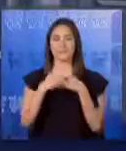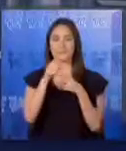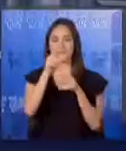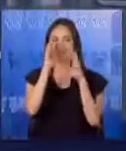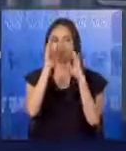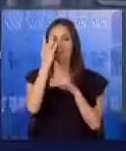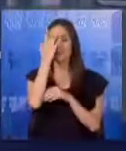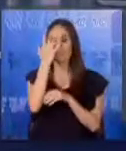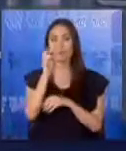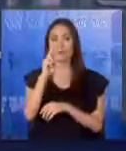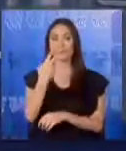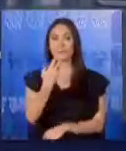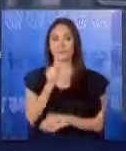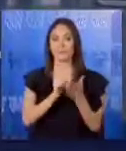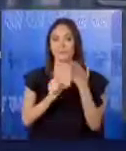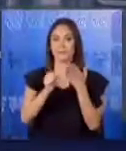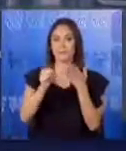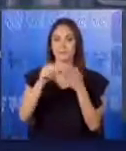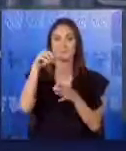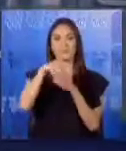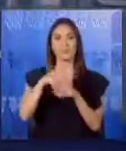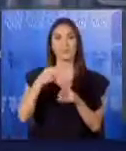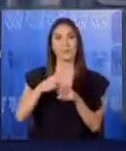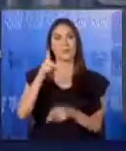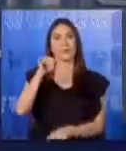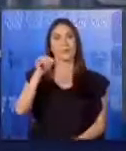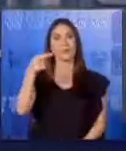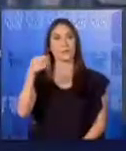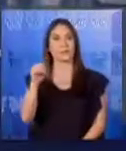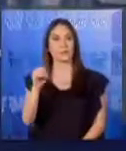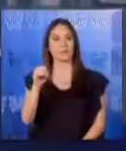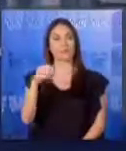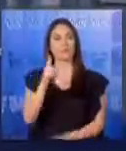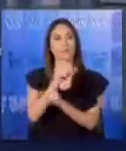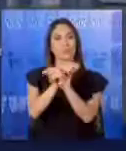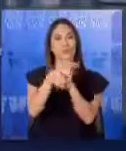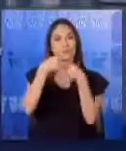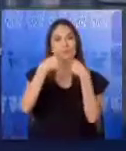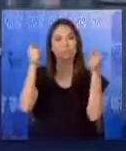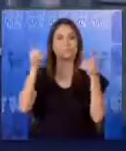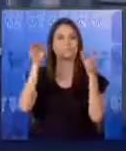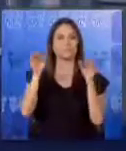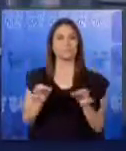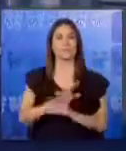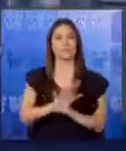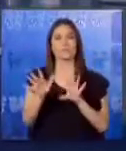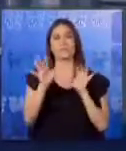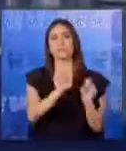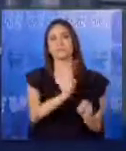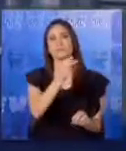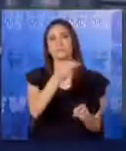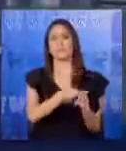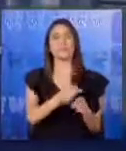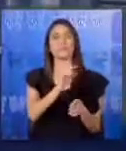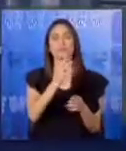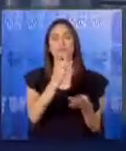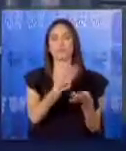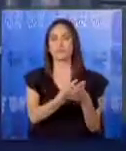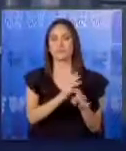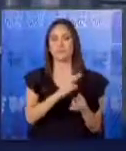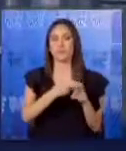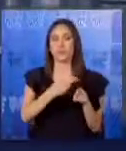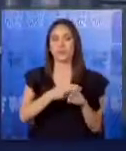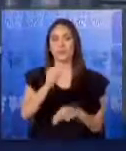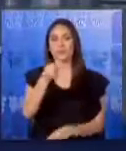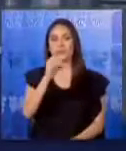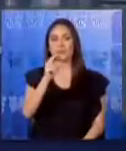Mucha atención porque el viceministro del Interior, Diego Fuentes, a través de su cuenta de Twitter, confirmó la detención de Sonia C., involucrada en